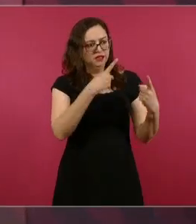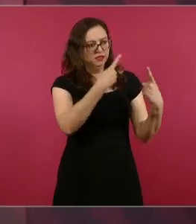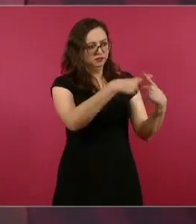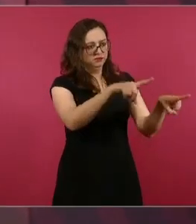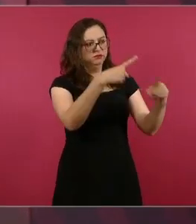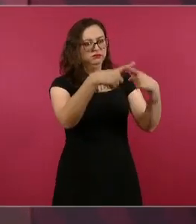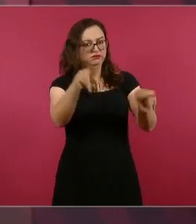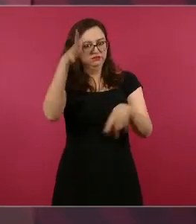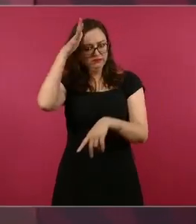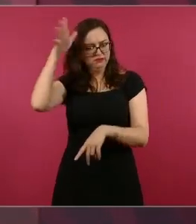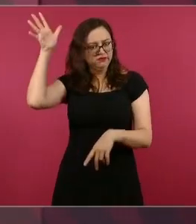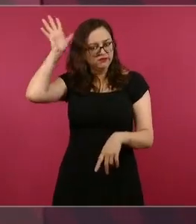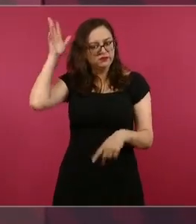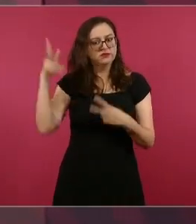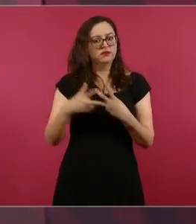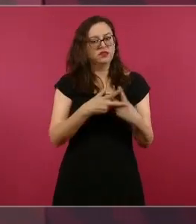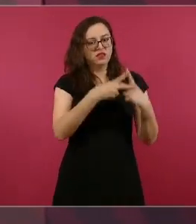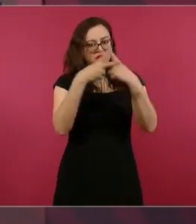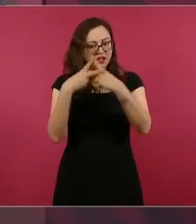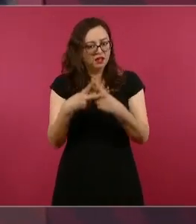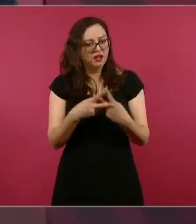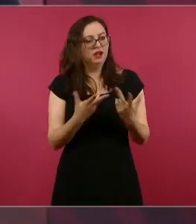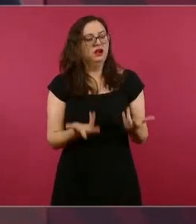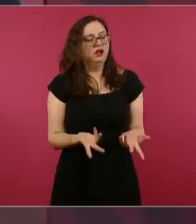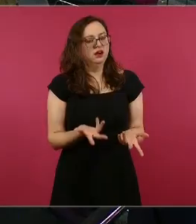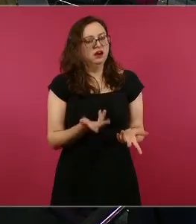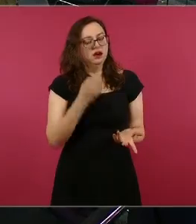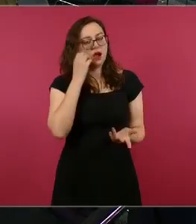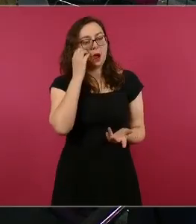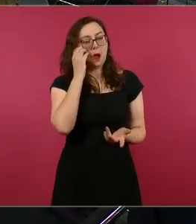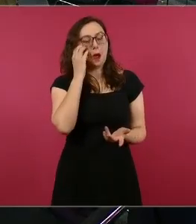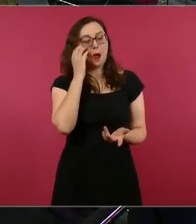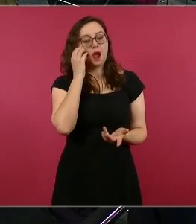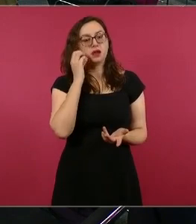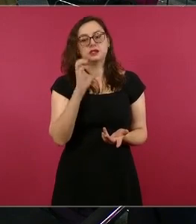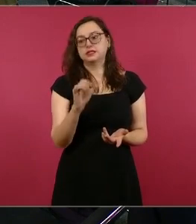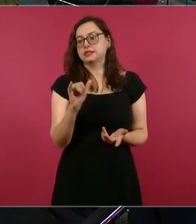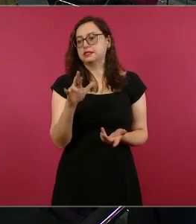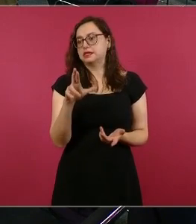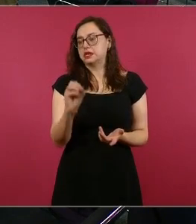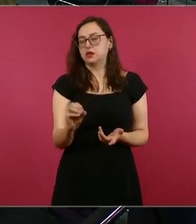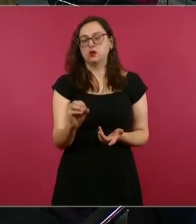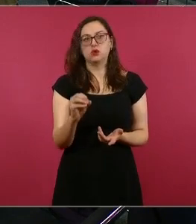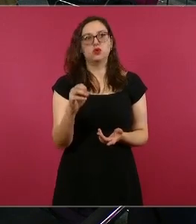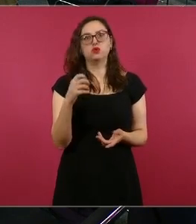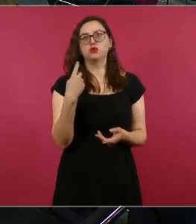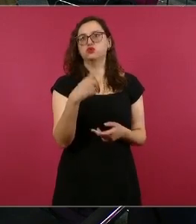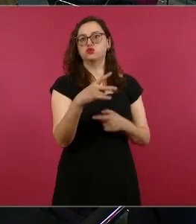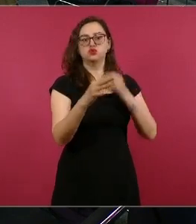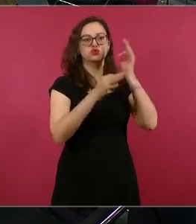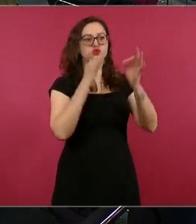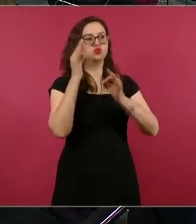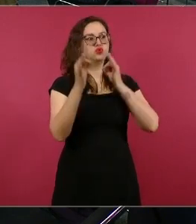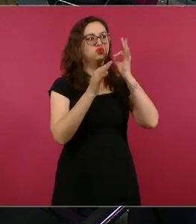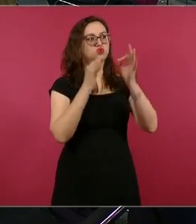o Azteca o Televisa o Ciro, ¿cómo se llama la